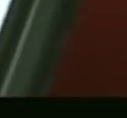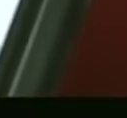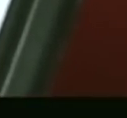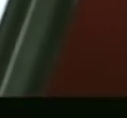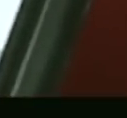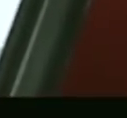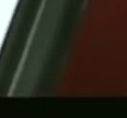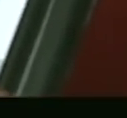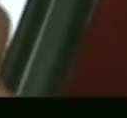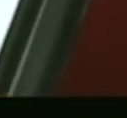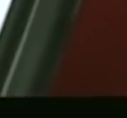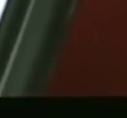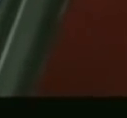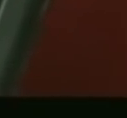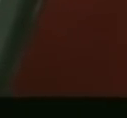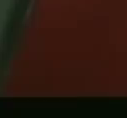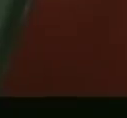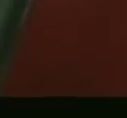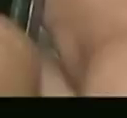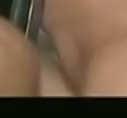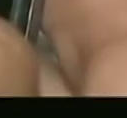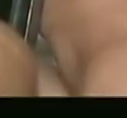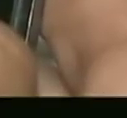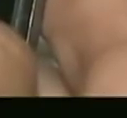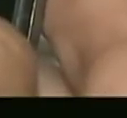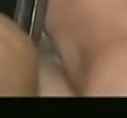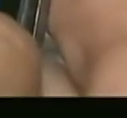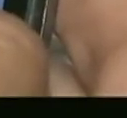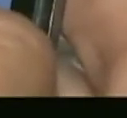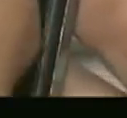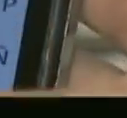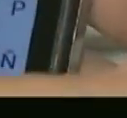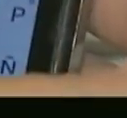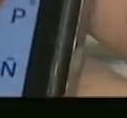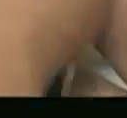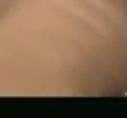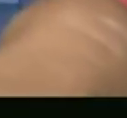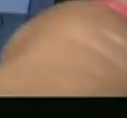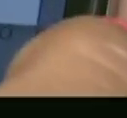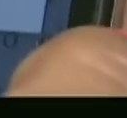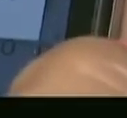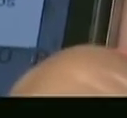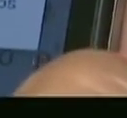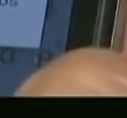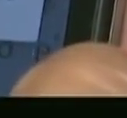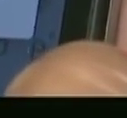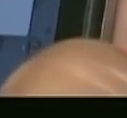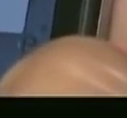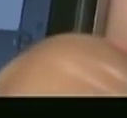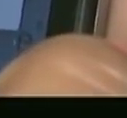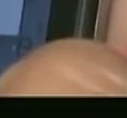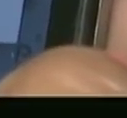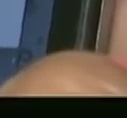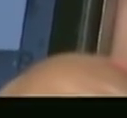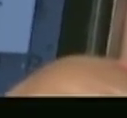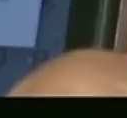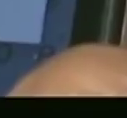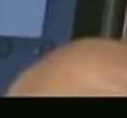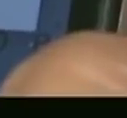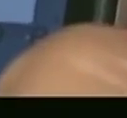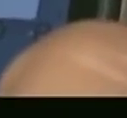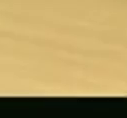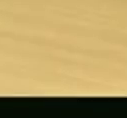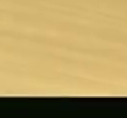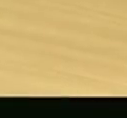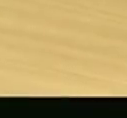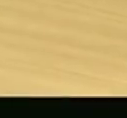telefónico correspondiente al teléfono que estamos usando. Cuando le doy continuar, inmediatamente él me da un código de verificación.